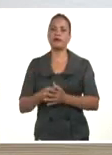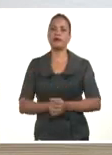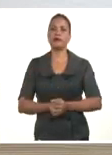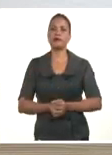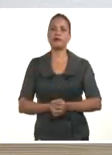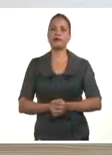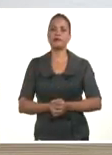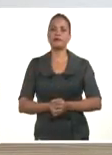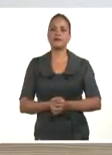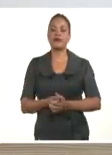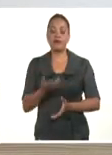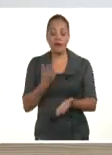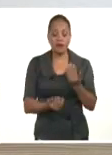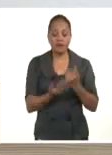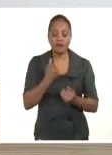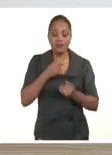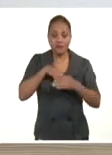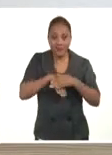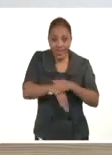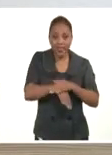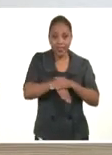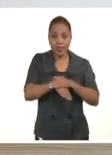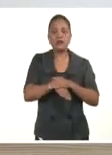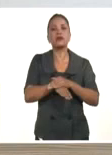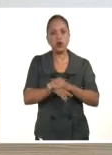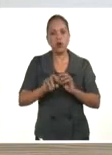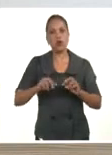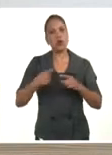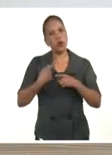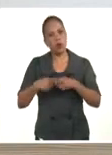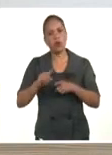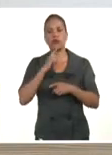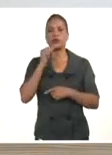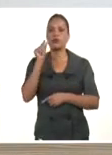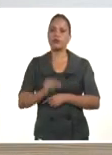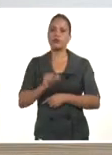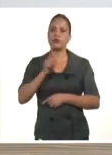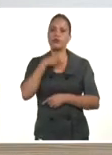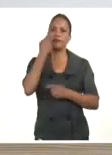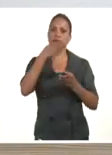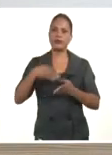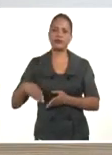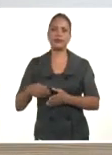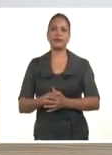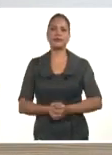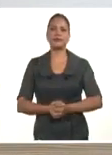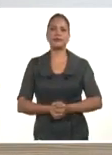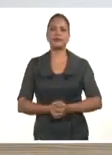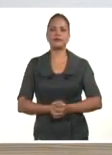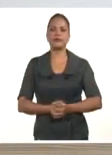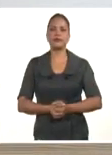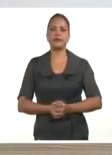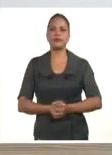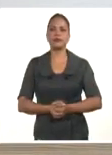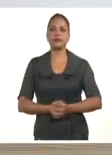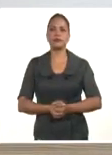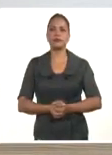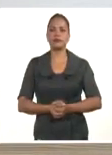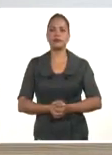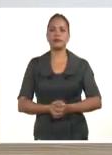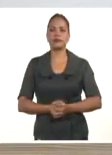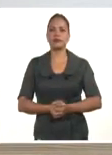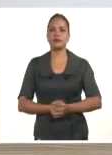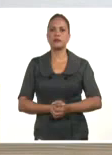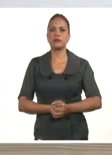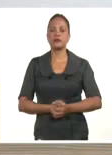que fue rescatado en el lugar de los hechos, y por lo cual